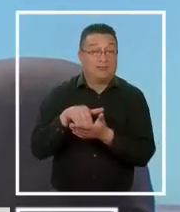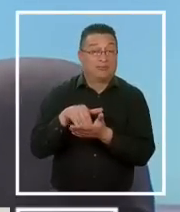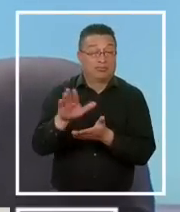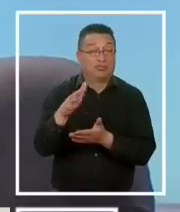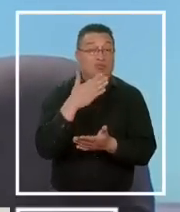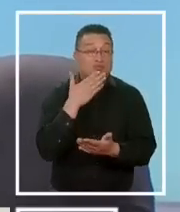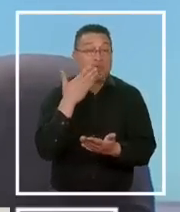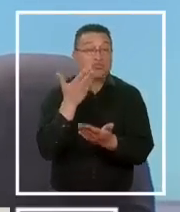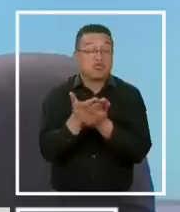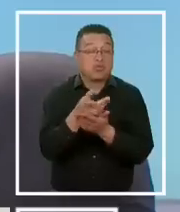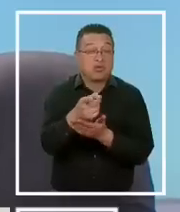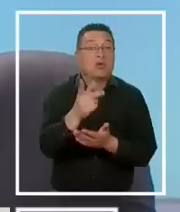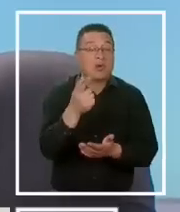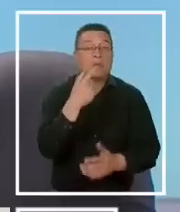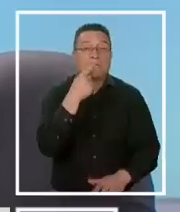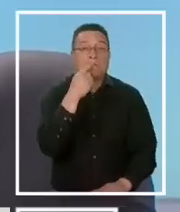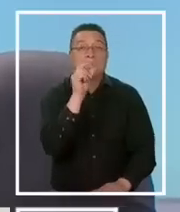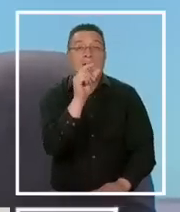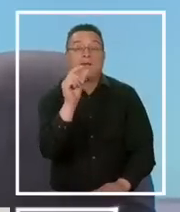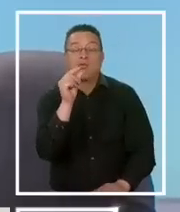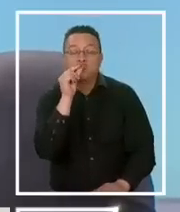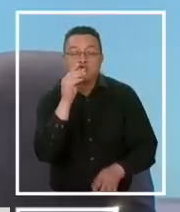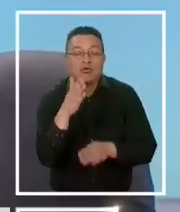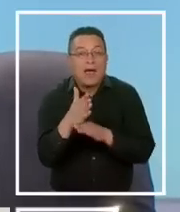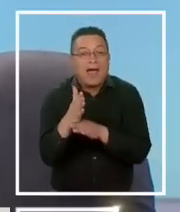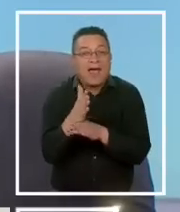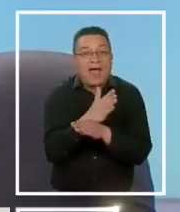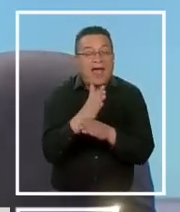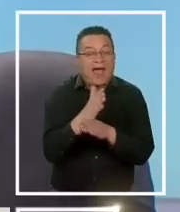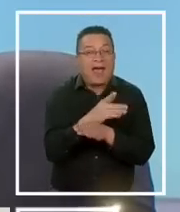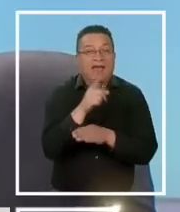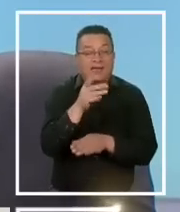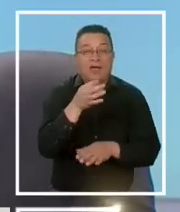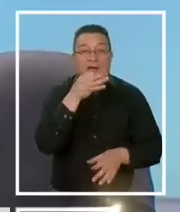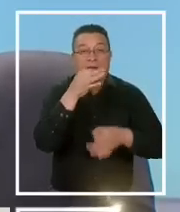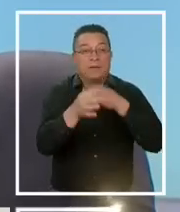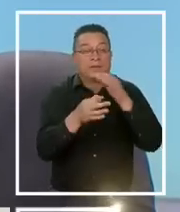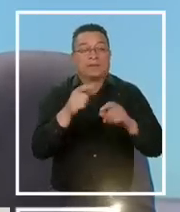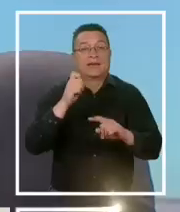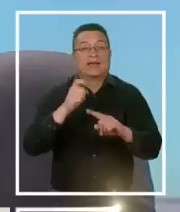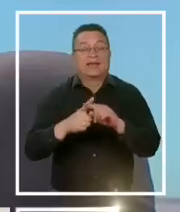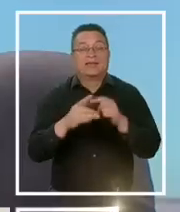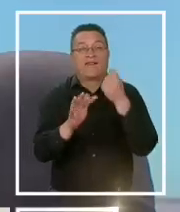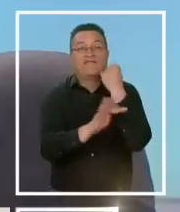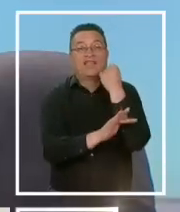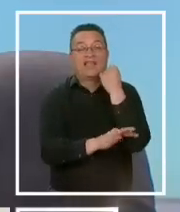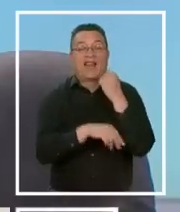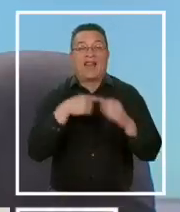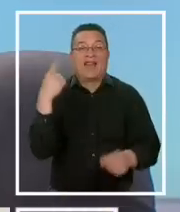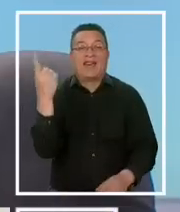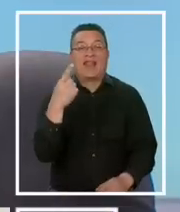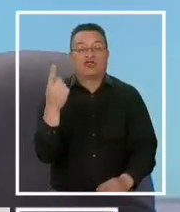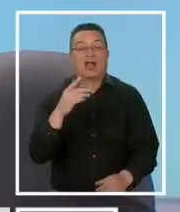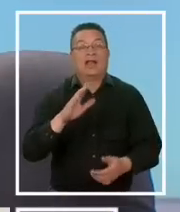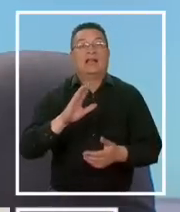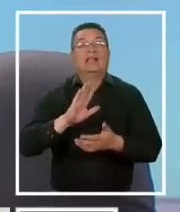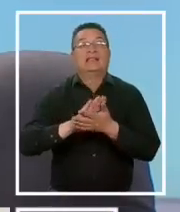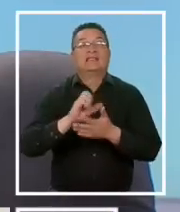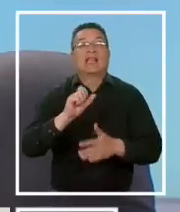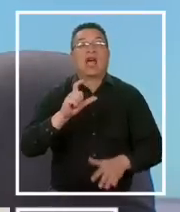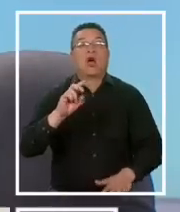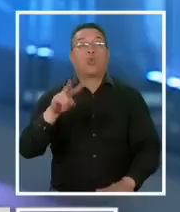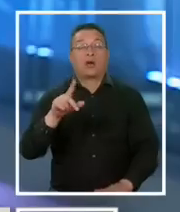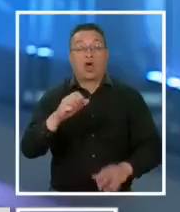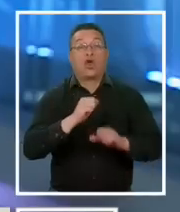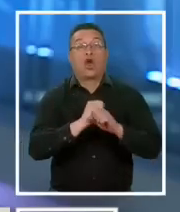a su postulación las palabras justo en los días previos cierto en las declaraciones del exfiscal nacional en su contra no sé